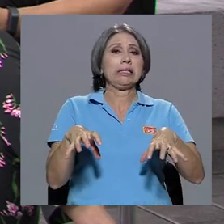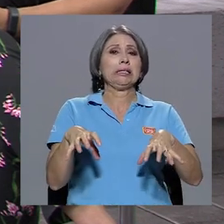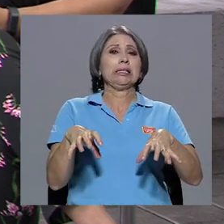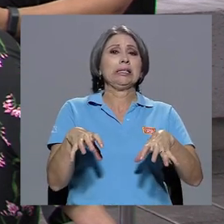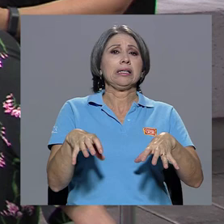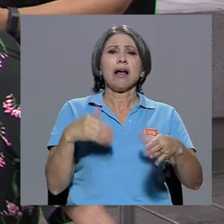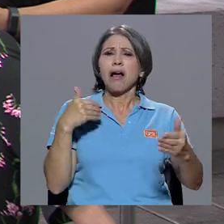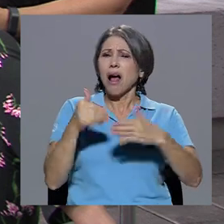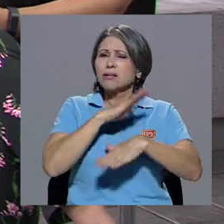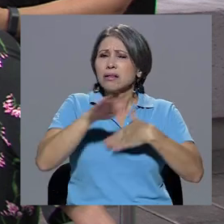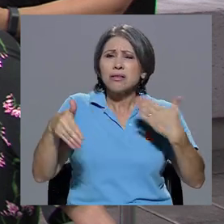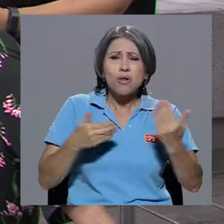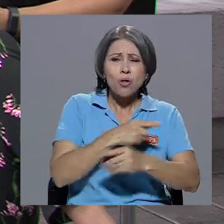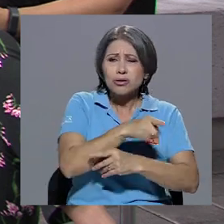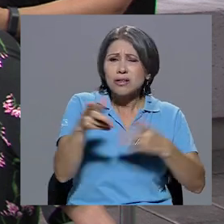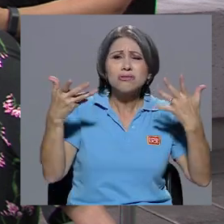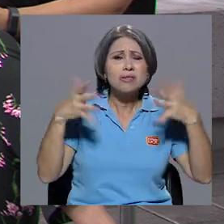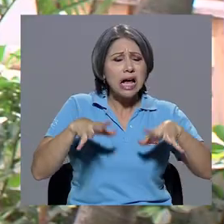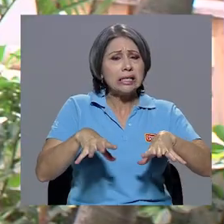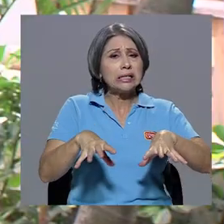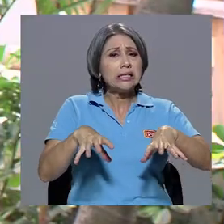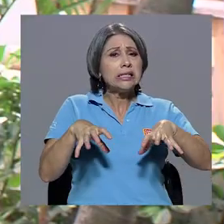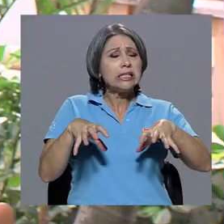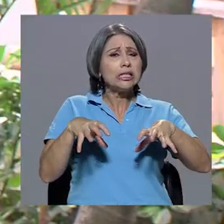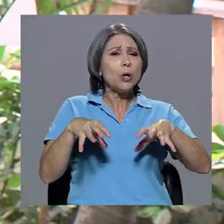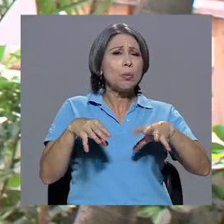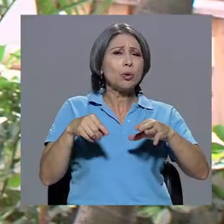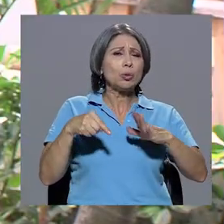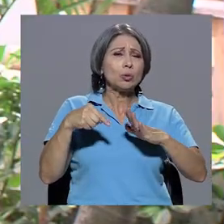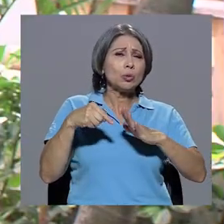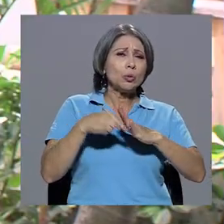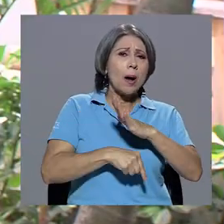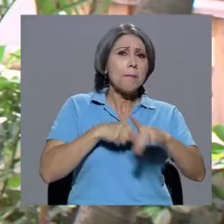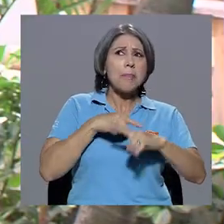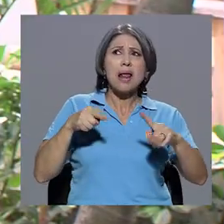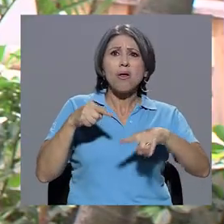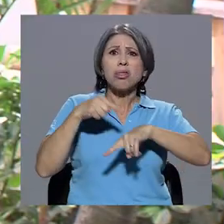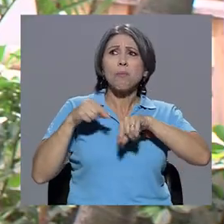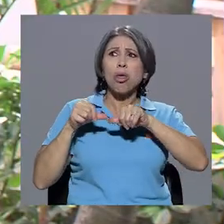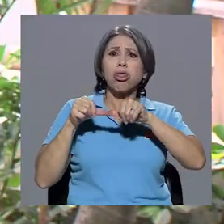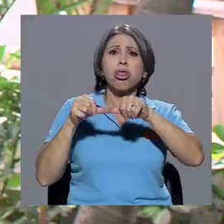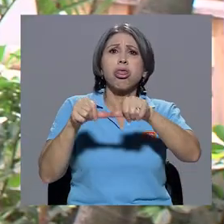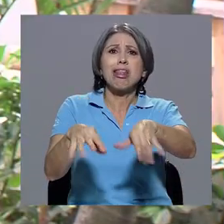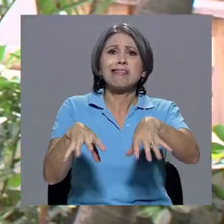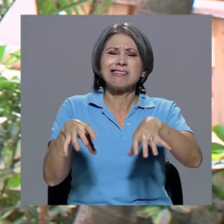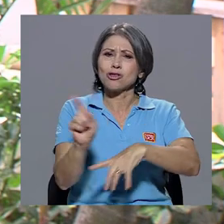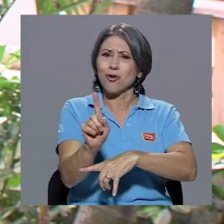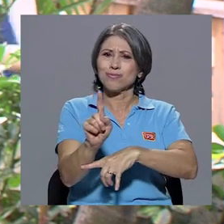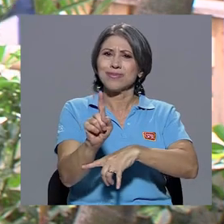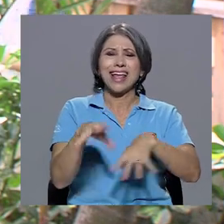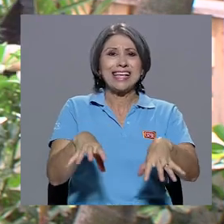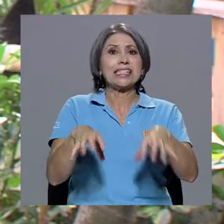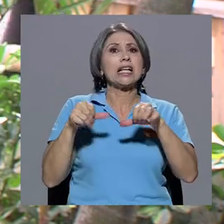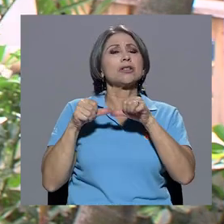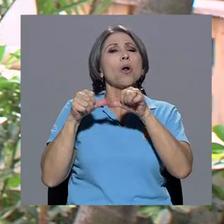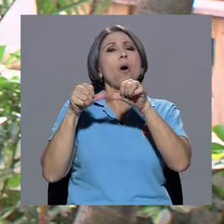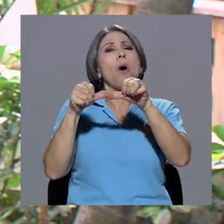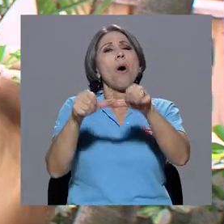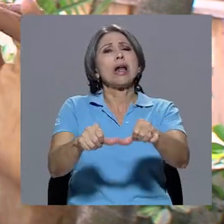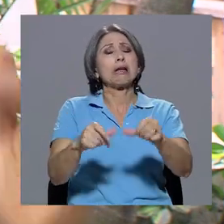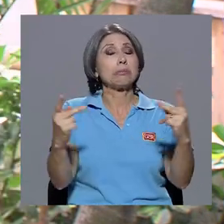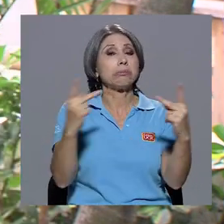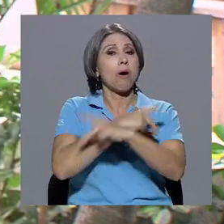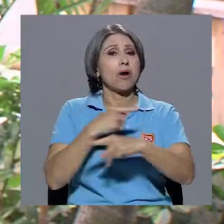han pasado por un estrés agudo, pero no lo han perpetuado en el tiempo. Hoy se sabe que el estrés crónico es uno de los peores enemigos de la salud porque es inmunodepresor, o